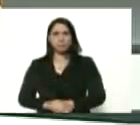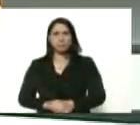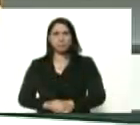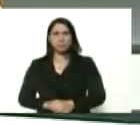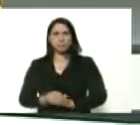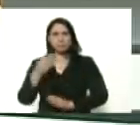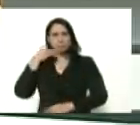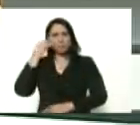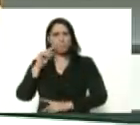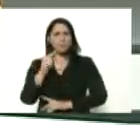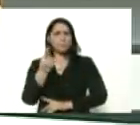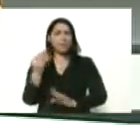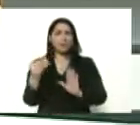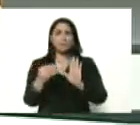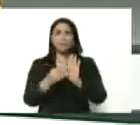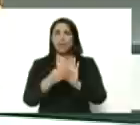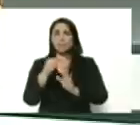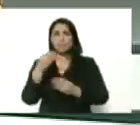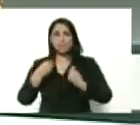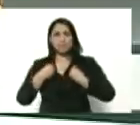Creo que la primera vez en mi vida que lo leo